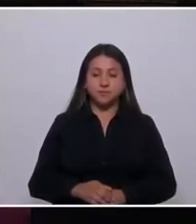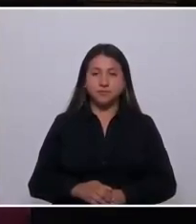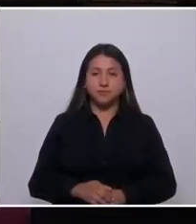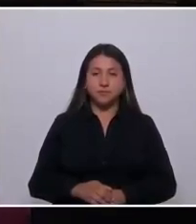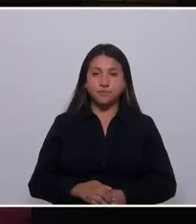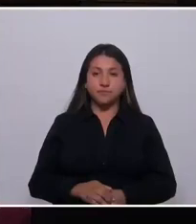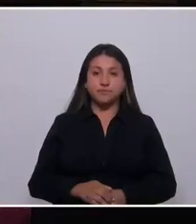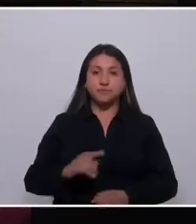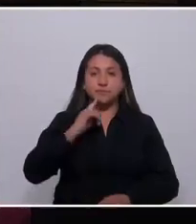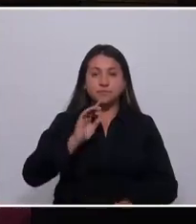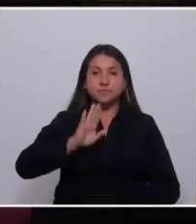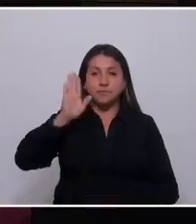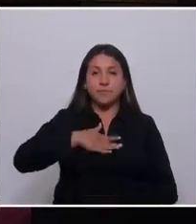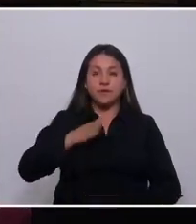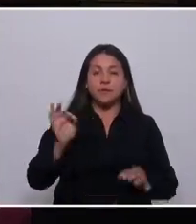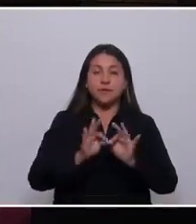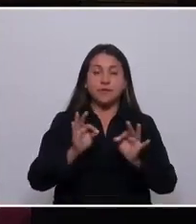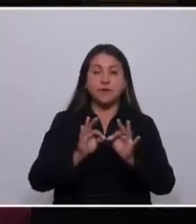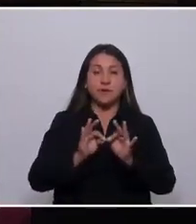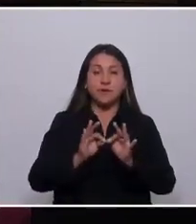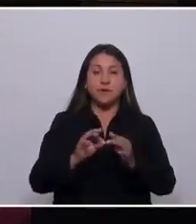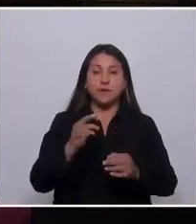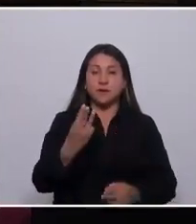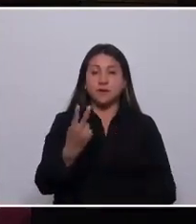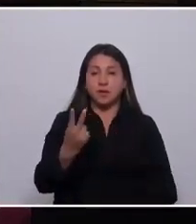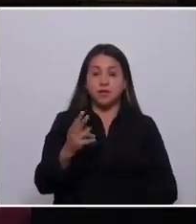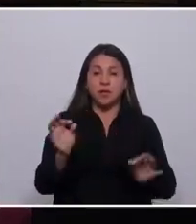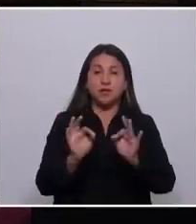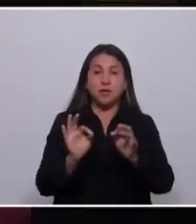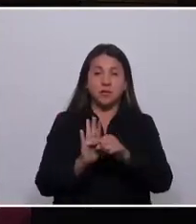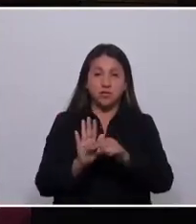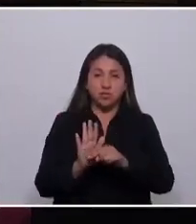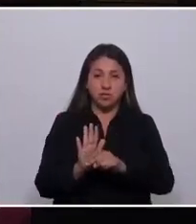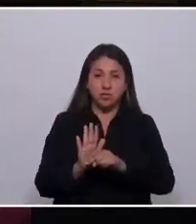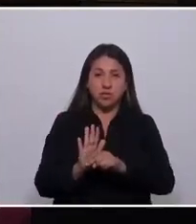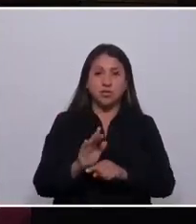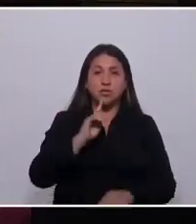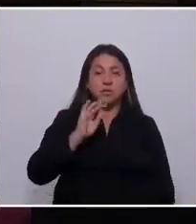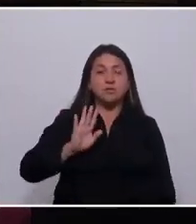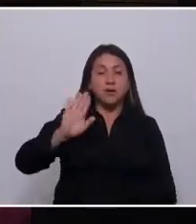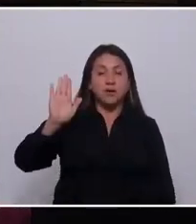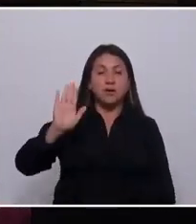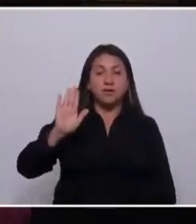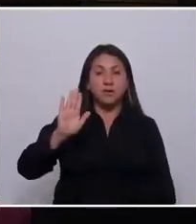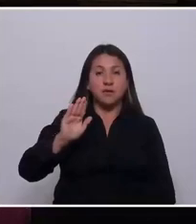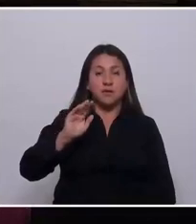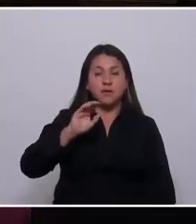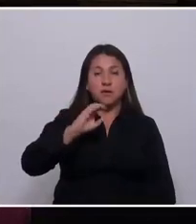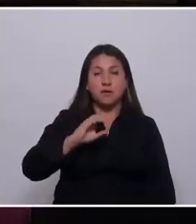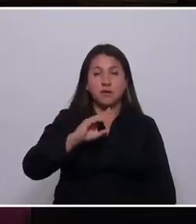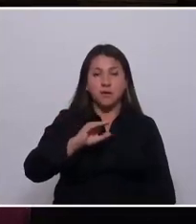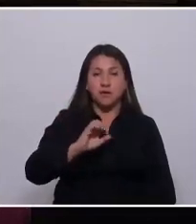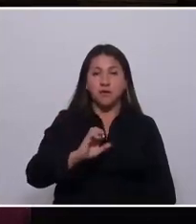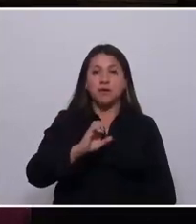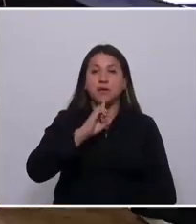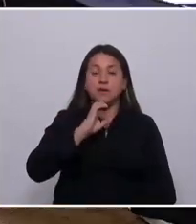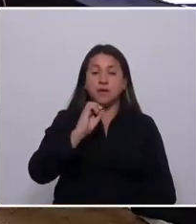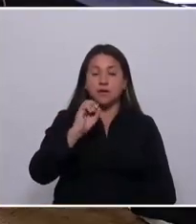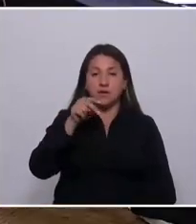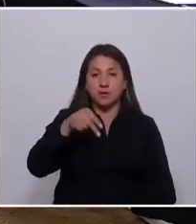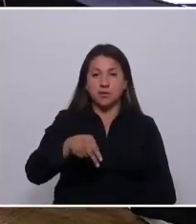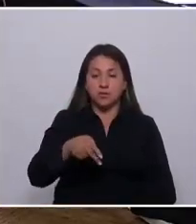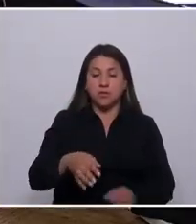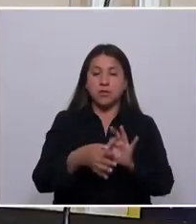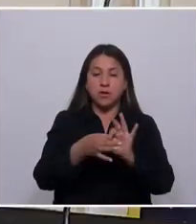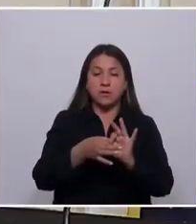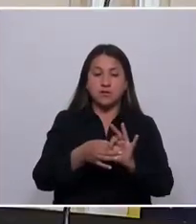Se ofrece la palabra respecto de la indicación número 32. Tiene la palabra el señor Eduardo Cretón. La